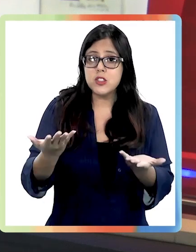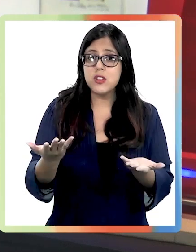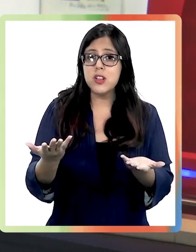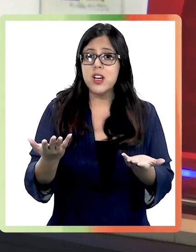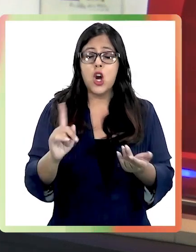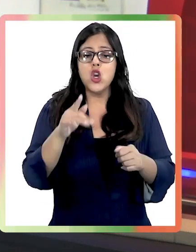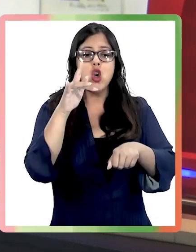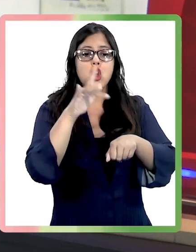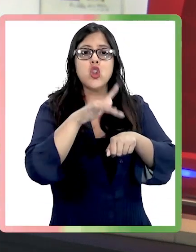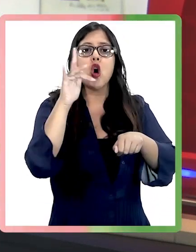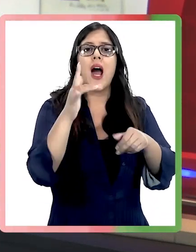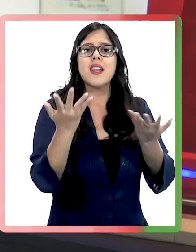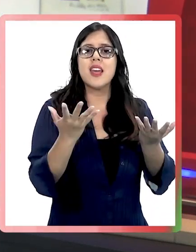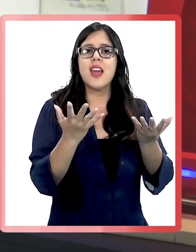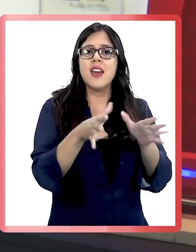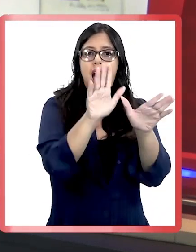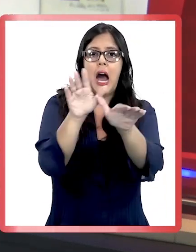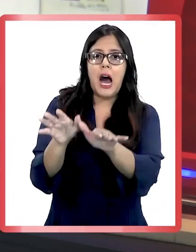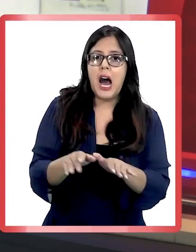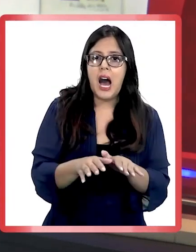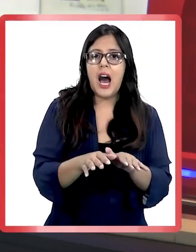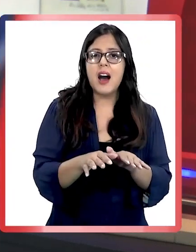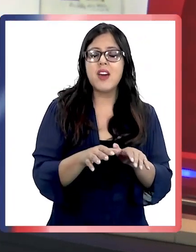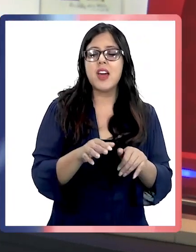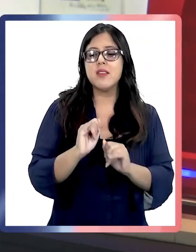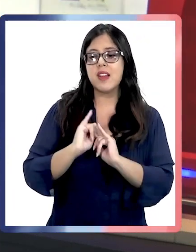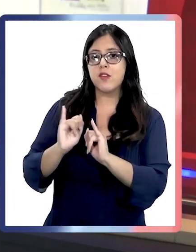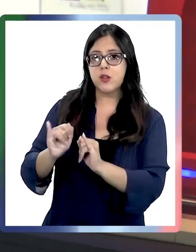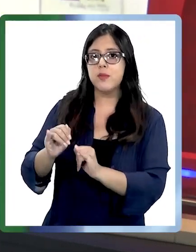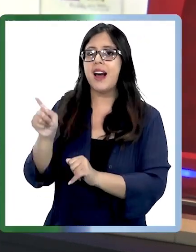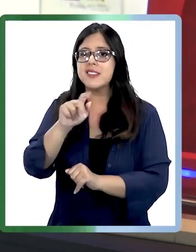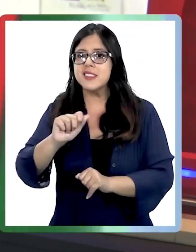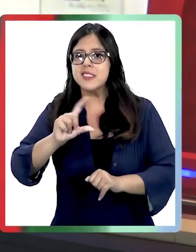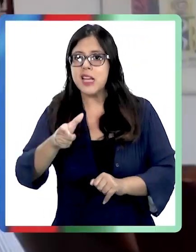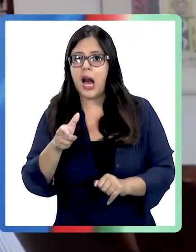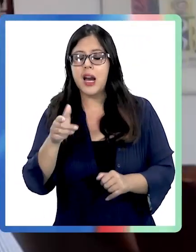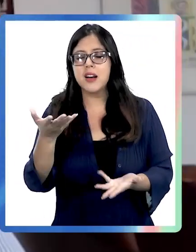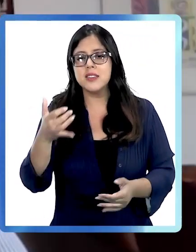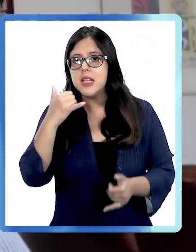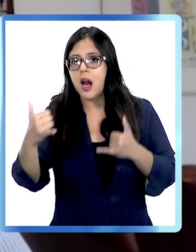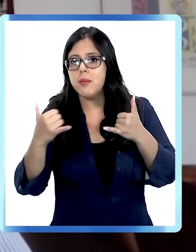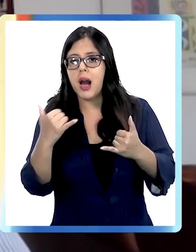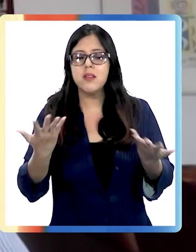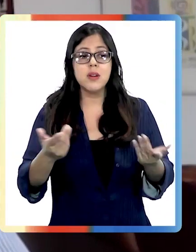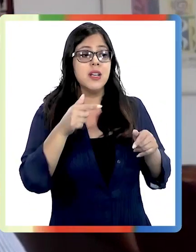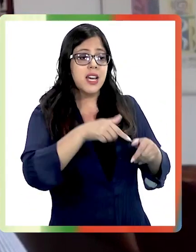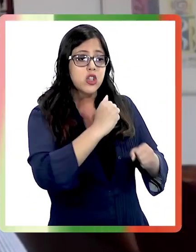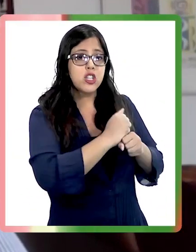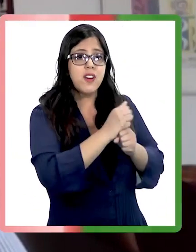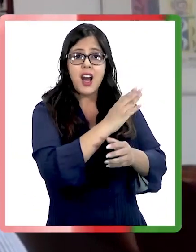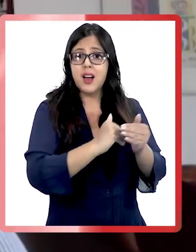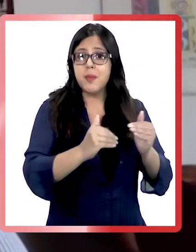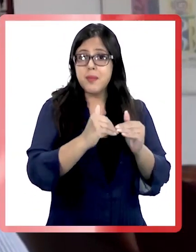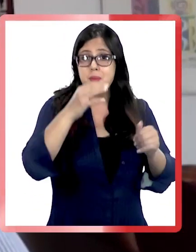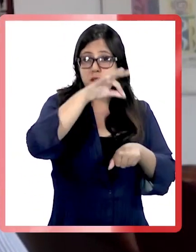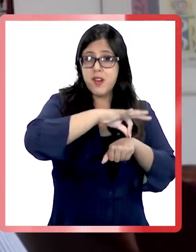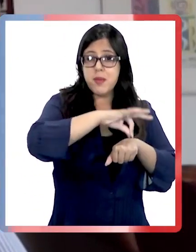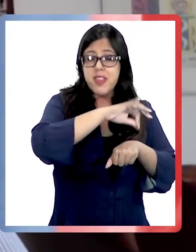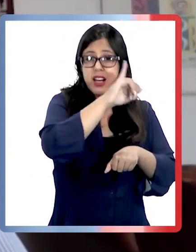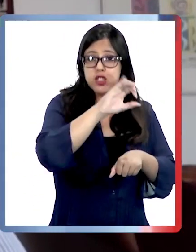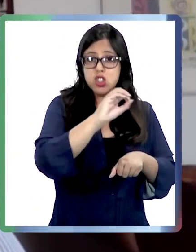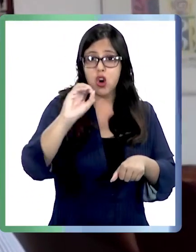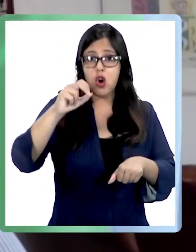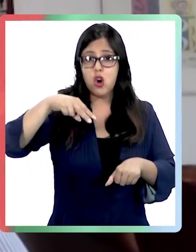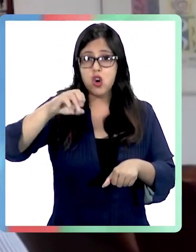ustedes lo han hecho, ¿eh? No tocar las aves, no manipularlas, informar de inmediato al SAC. Este es un trabajo, como todas las zoonosis, que hay que